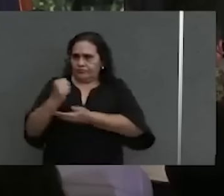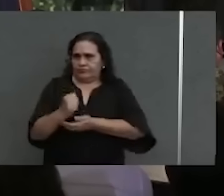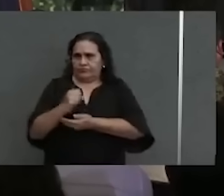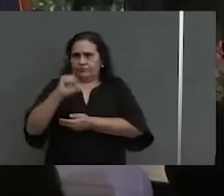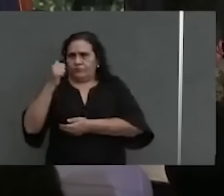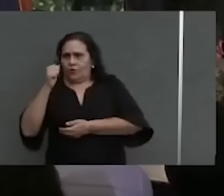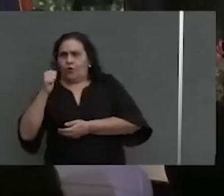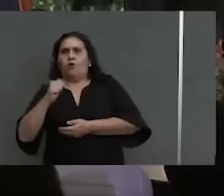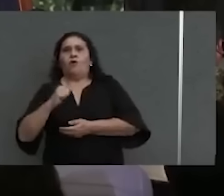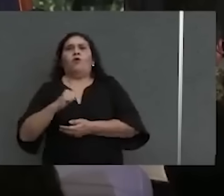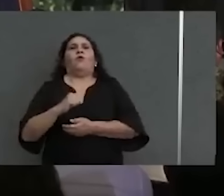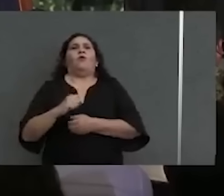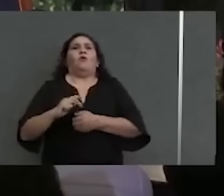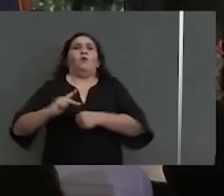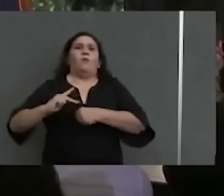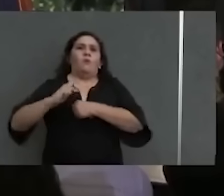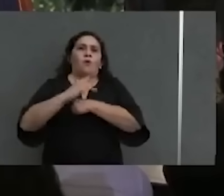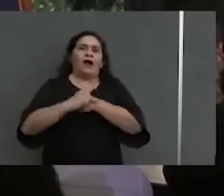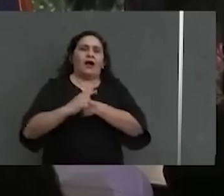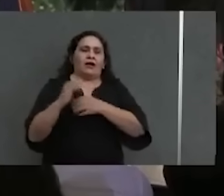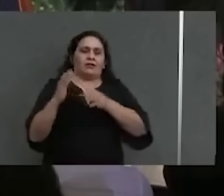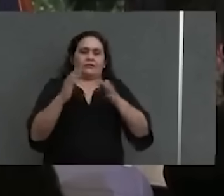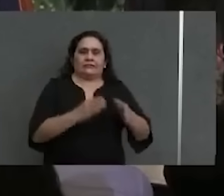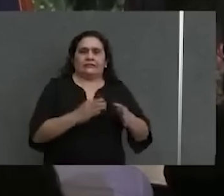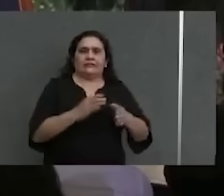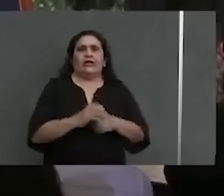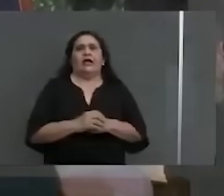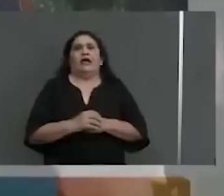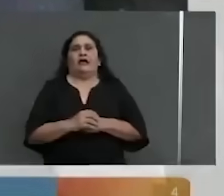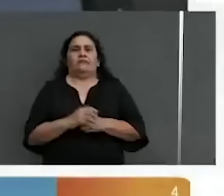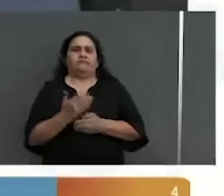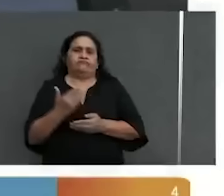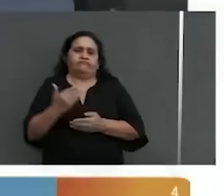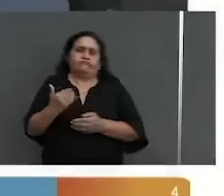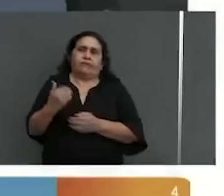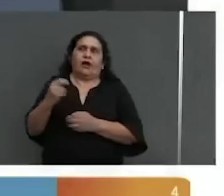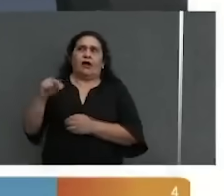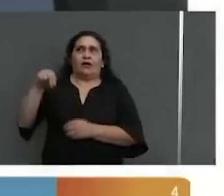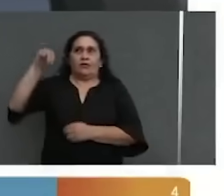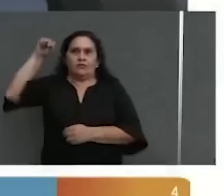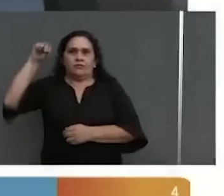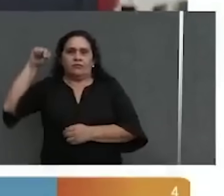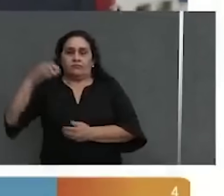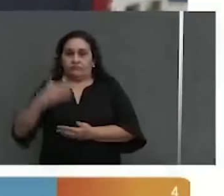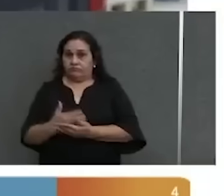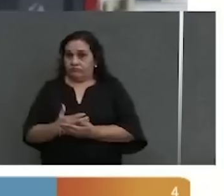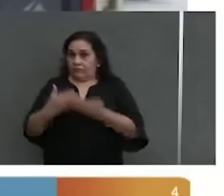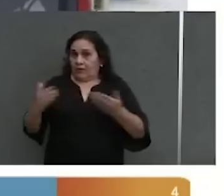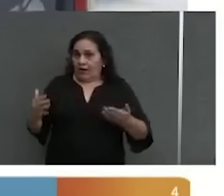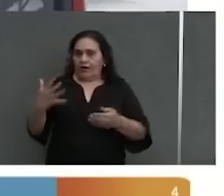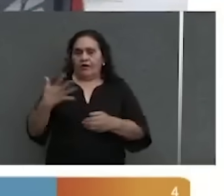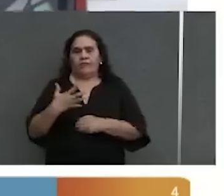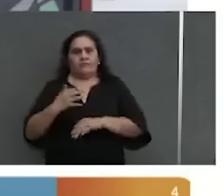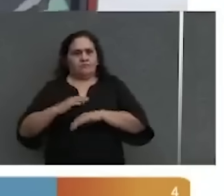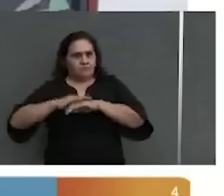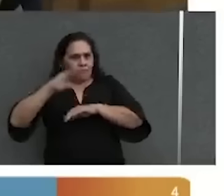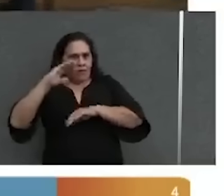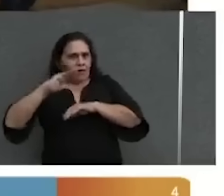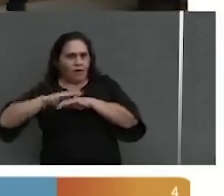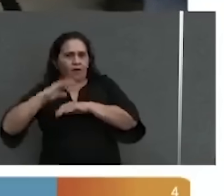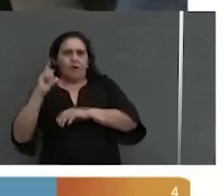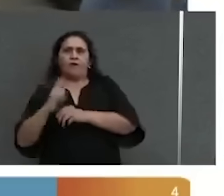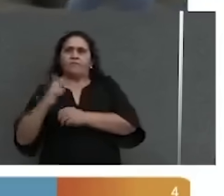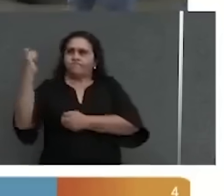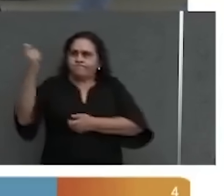solo iba al centro del país, al Bajío, al norte, hoy en esta administración tenemos la mayor cantidad de inversión